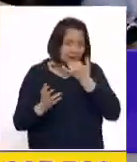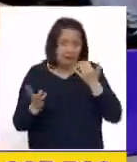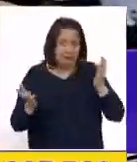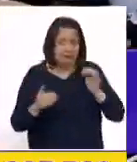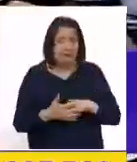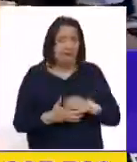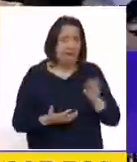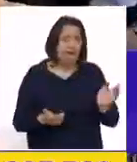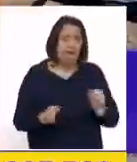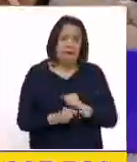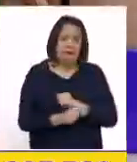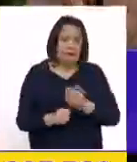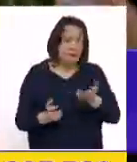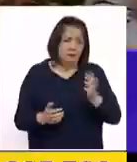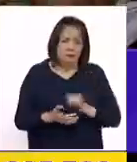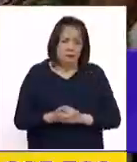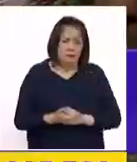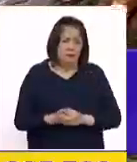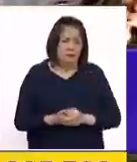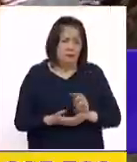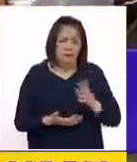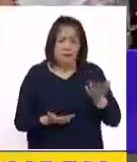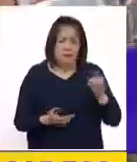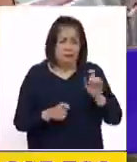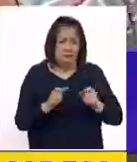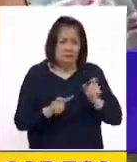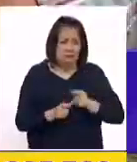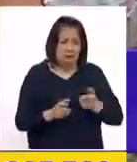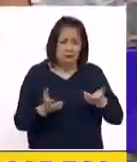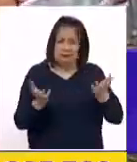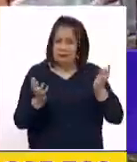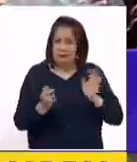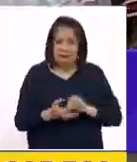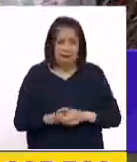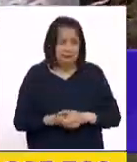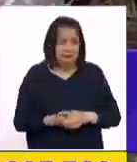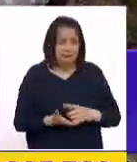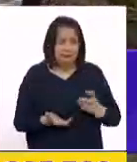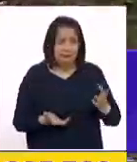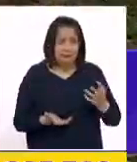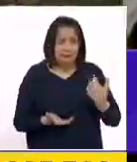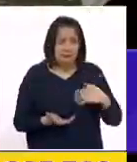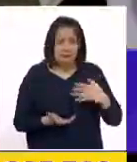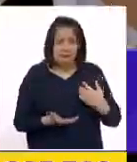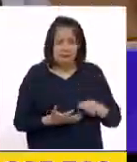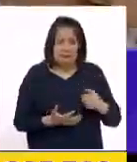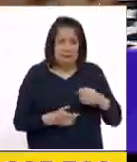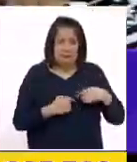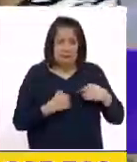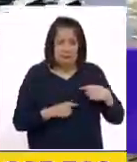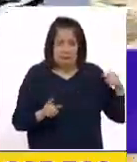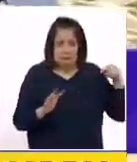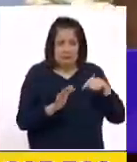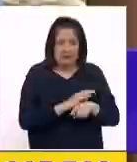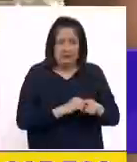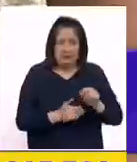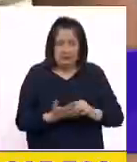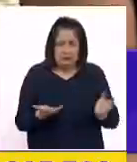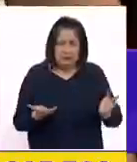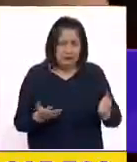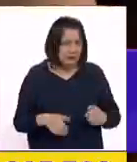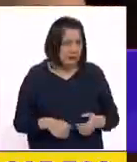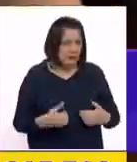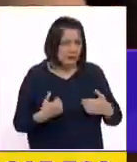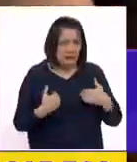pasado, porque no es posible que haya esa clase de personas que tengan esa clase de corazón de matar a un ser